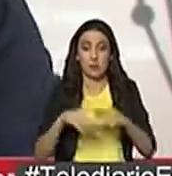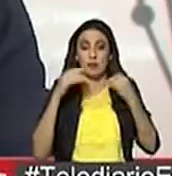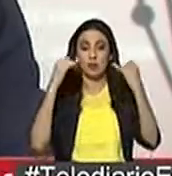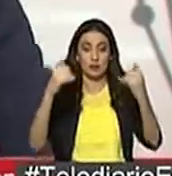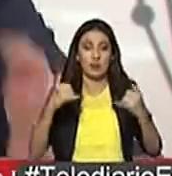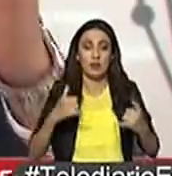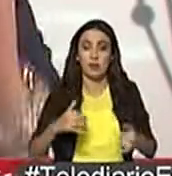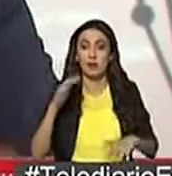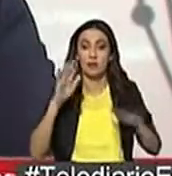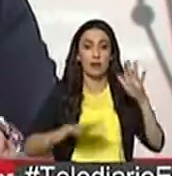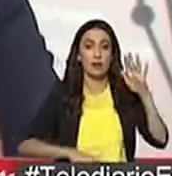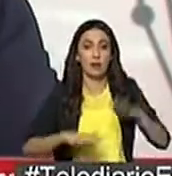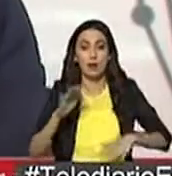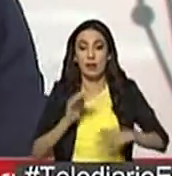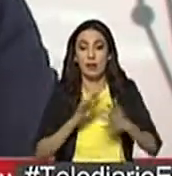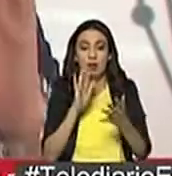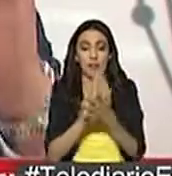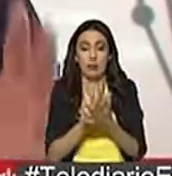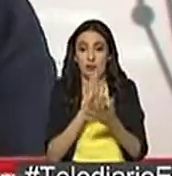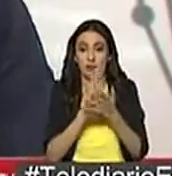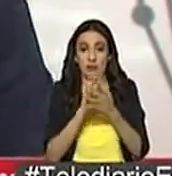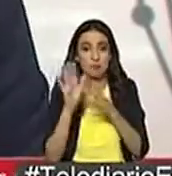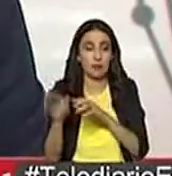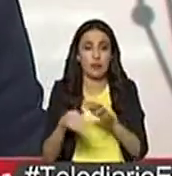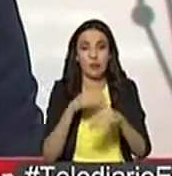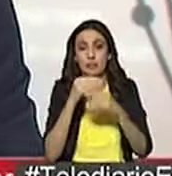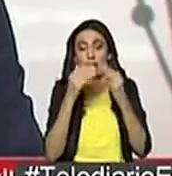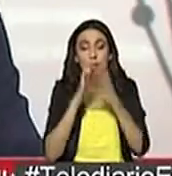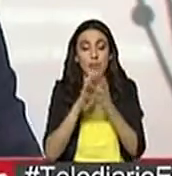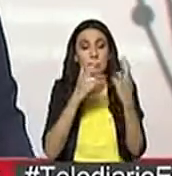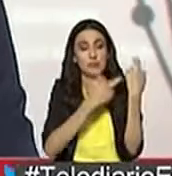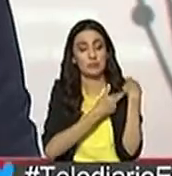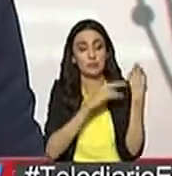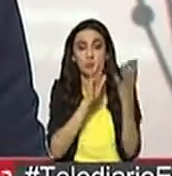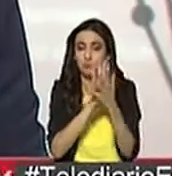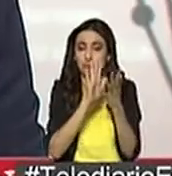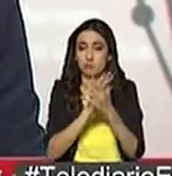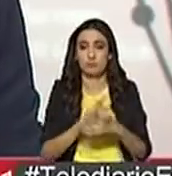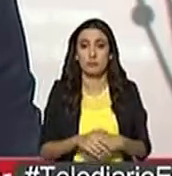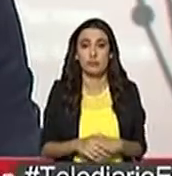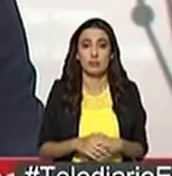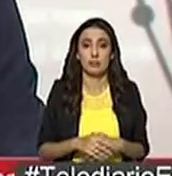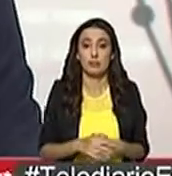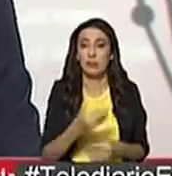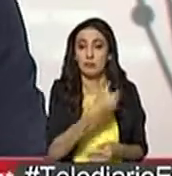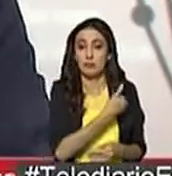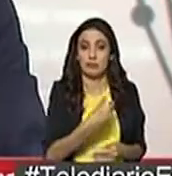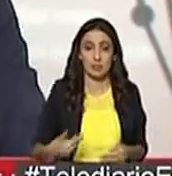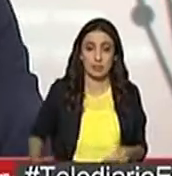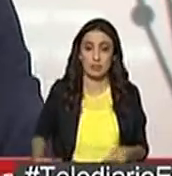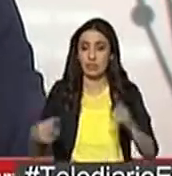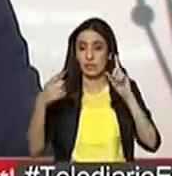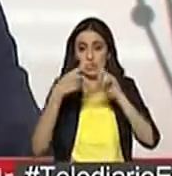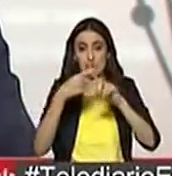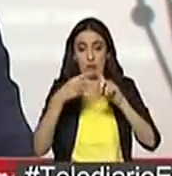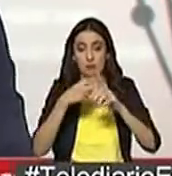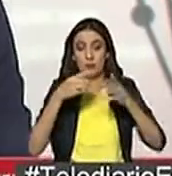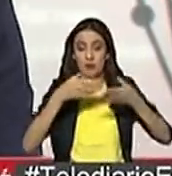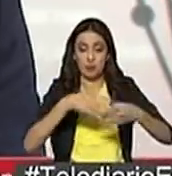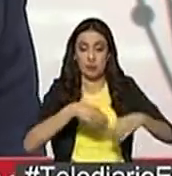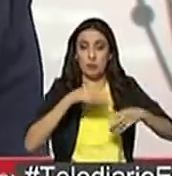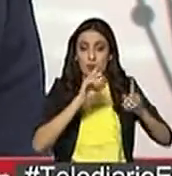Asamblea es una respuesta, para hacerlo claro y concreto, irresponsable. El presidente tenía dos caminos. Uno más drástico, que ya